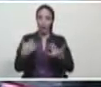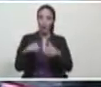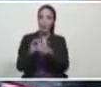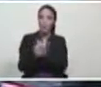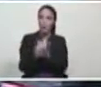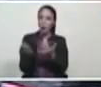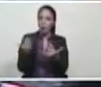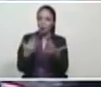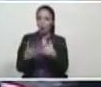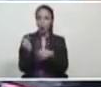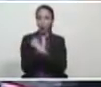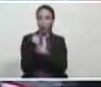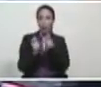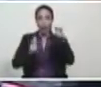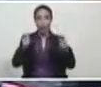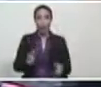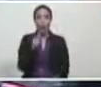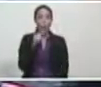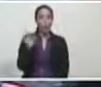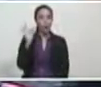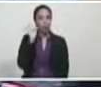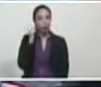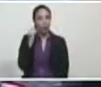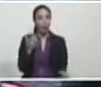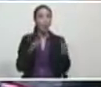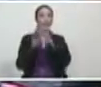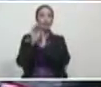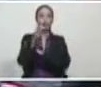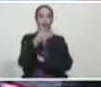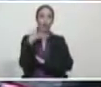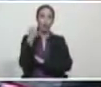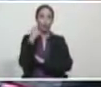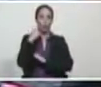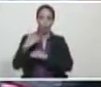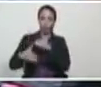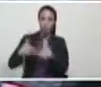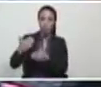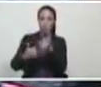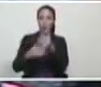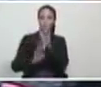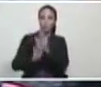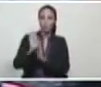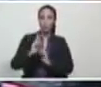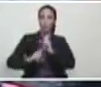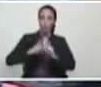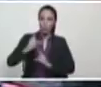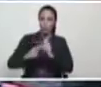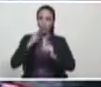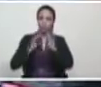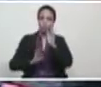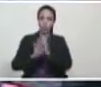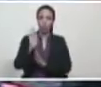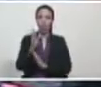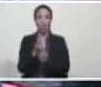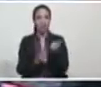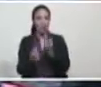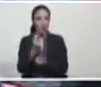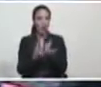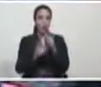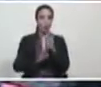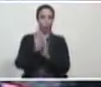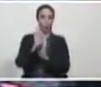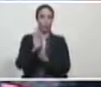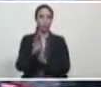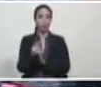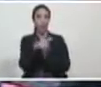trabajadores y de nuestras trabajadoras está el futuro de la patria, está la posibilidad productiva del desarrollo de nuestra riqueza. Y por eso